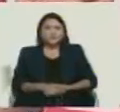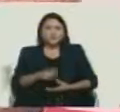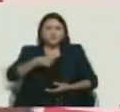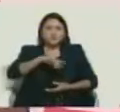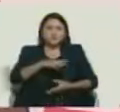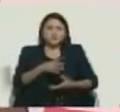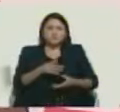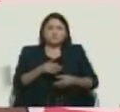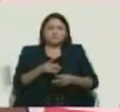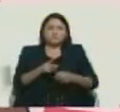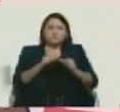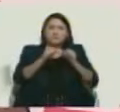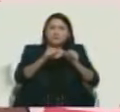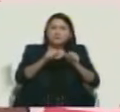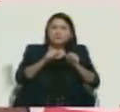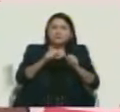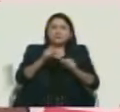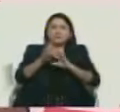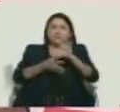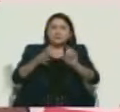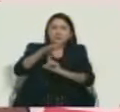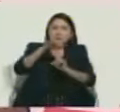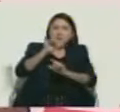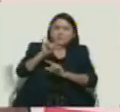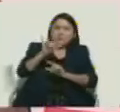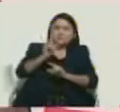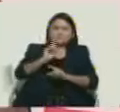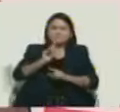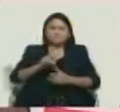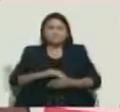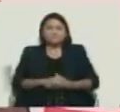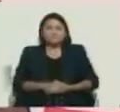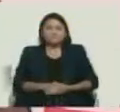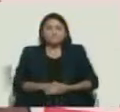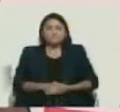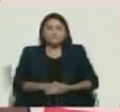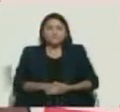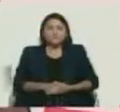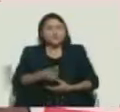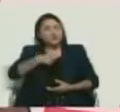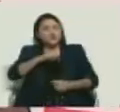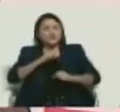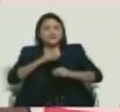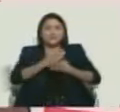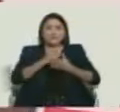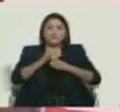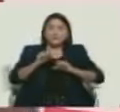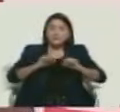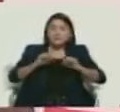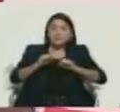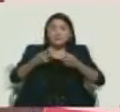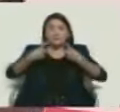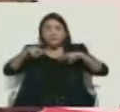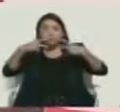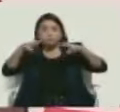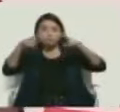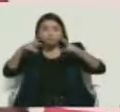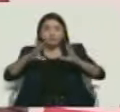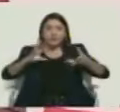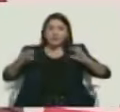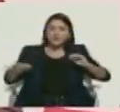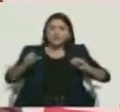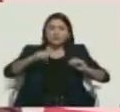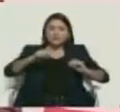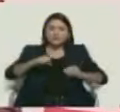pegados, siempre andamos en algo. Siempre estamos reinventándonos, adaptándonos.